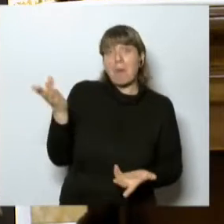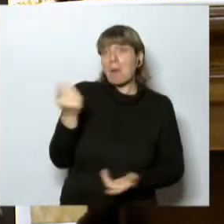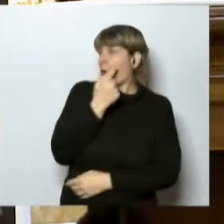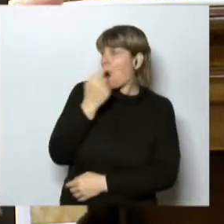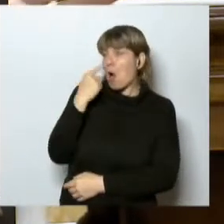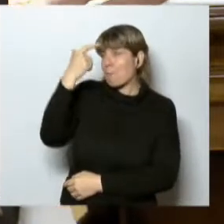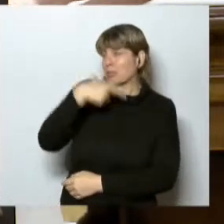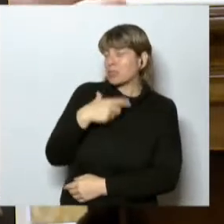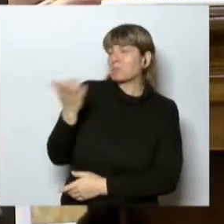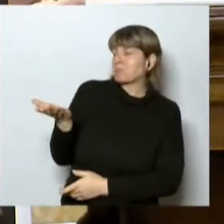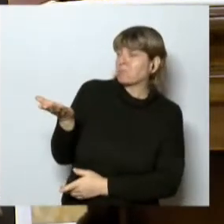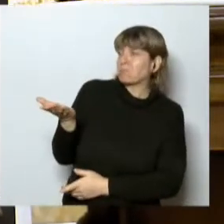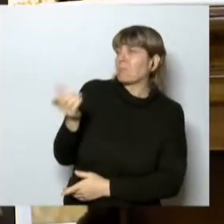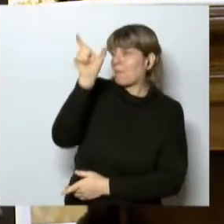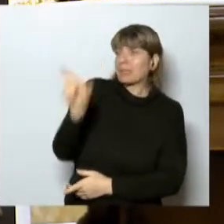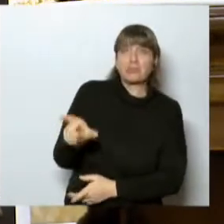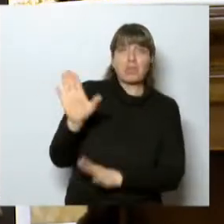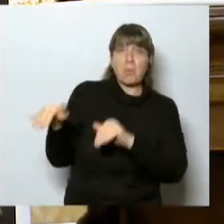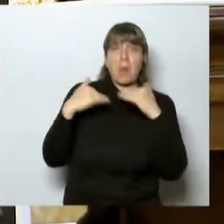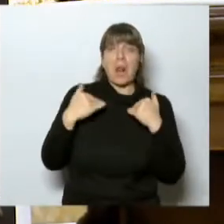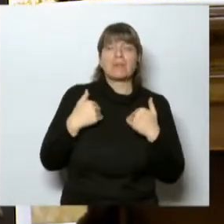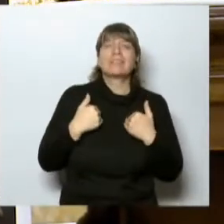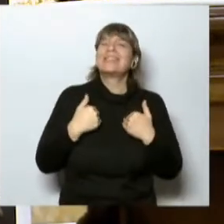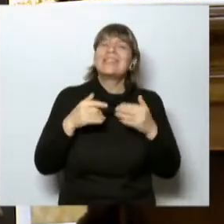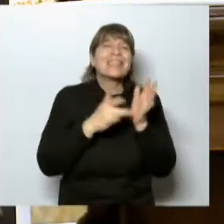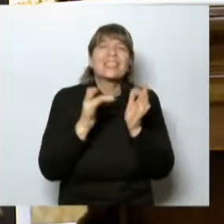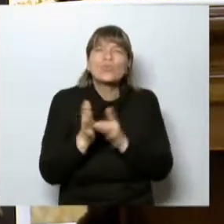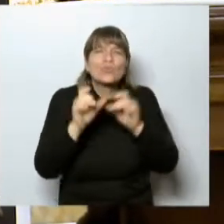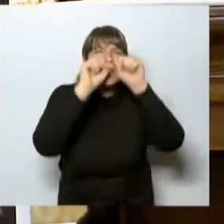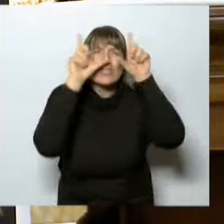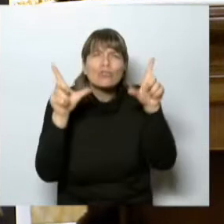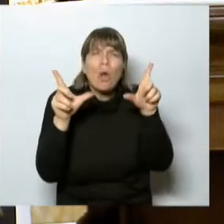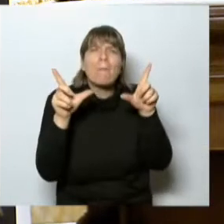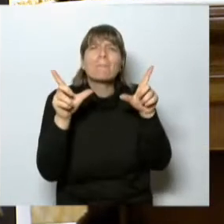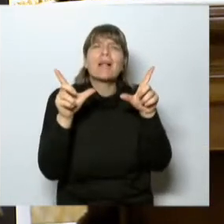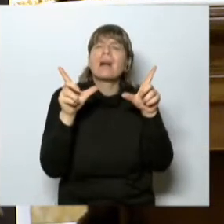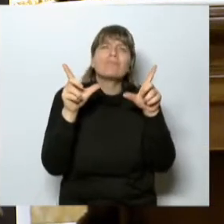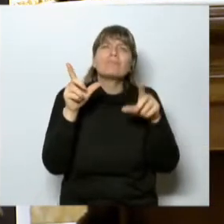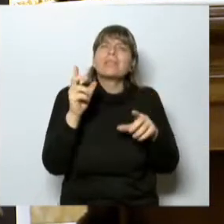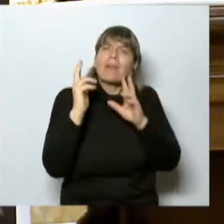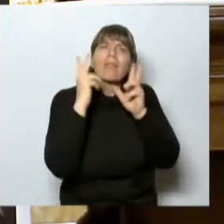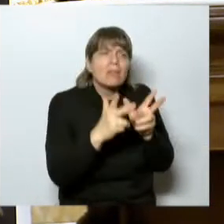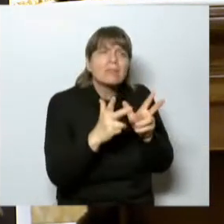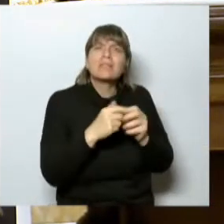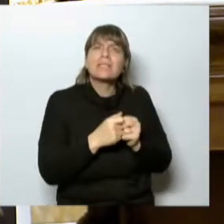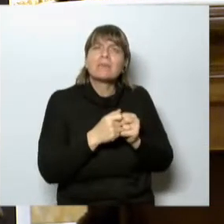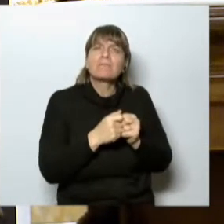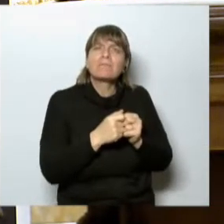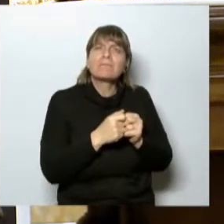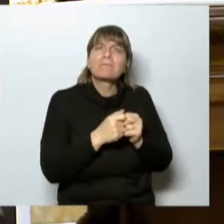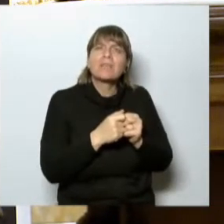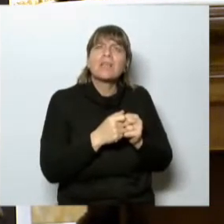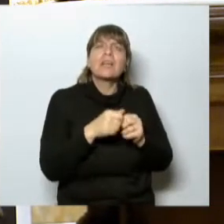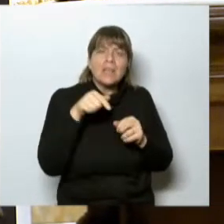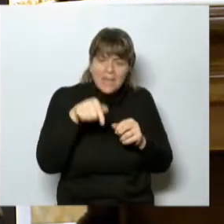humanos no lo iban a reconocer nunca. Jesús mismo se asombra y dice: Él se